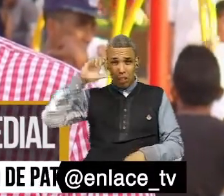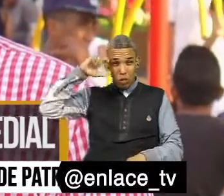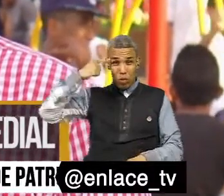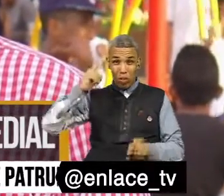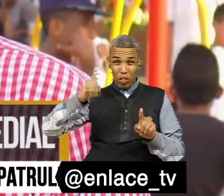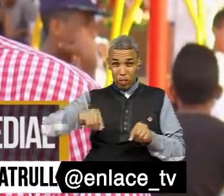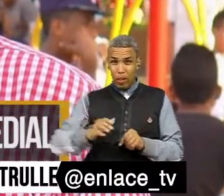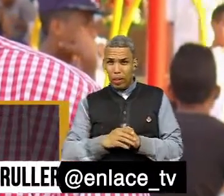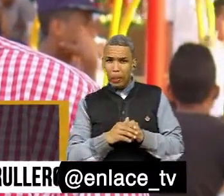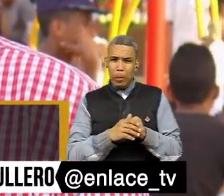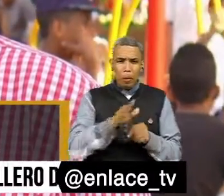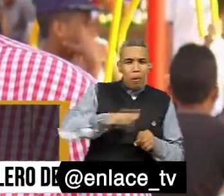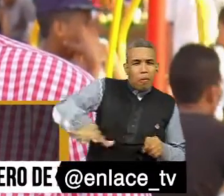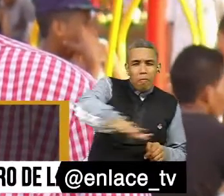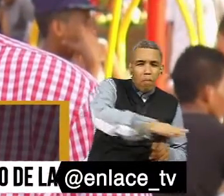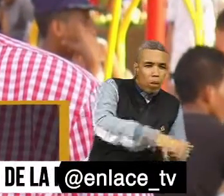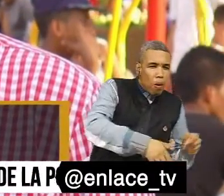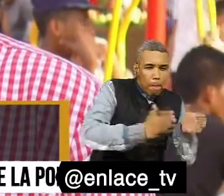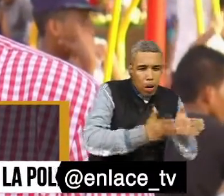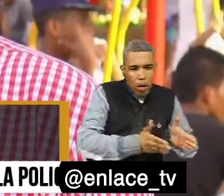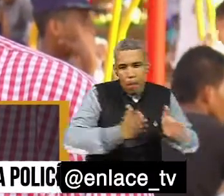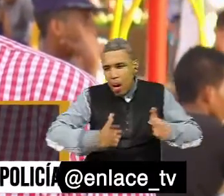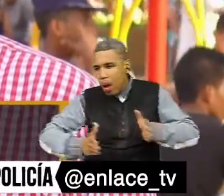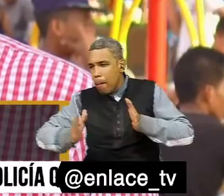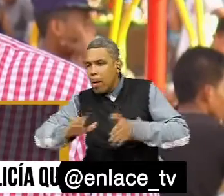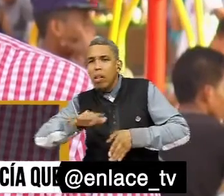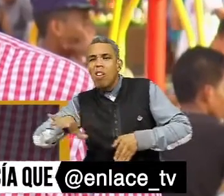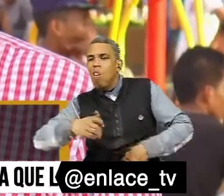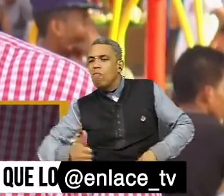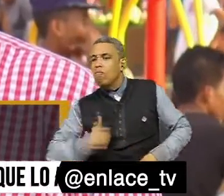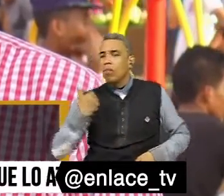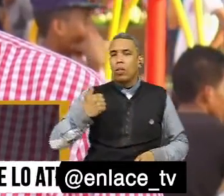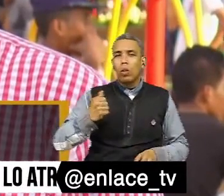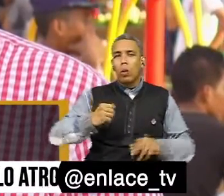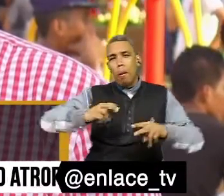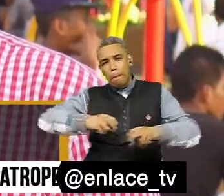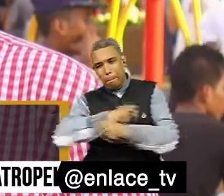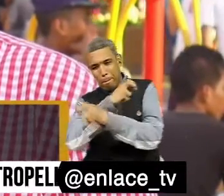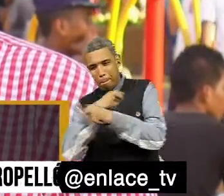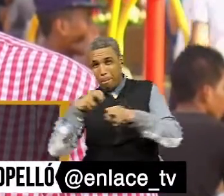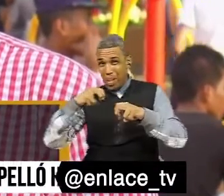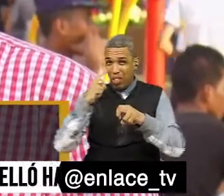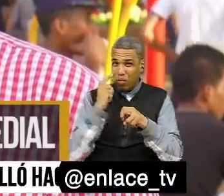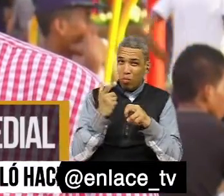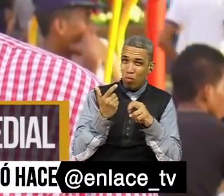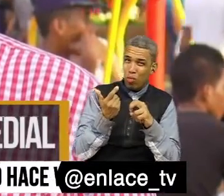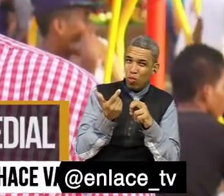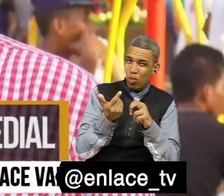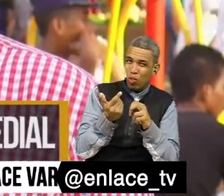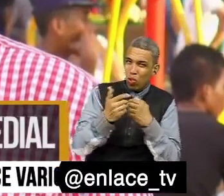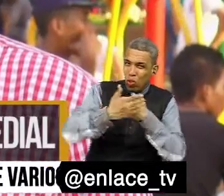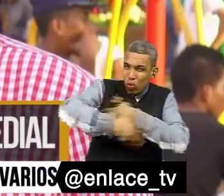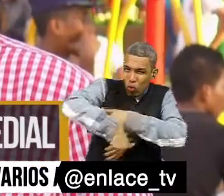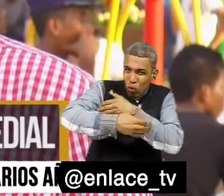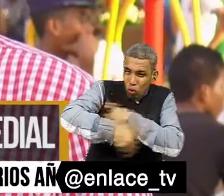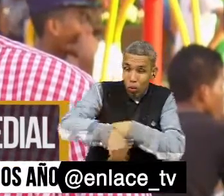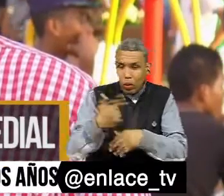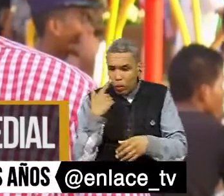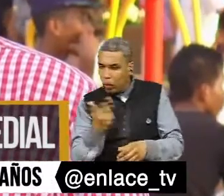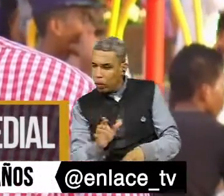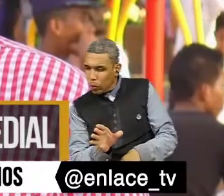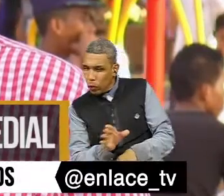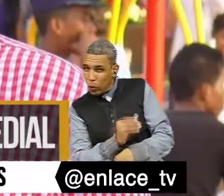campaña de espacio público para todos y la están iniciando en este parque, pues con el fin también de demostrarle eso a la comunidad, de ir generando esa